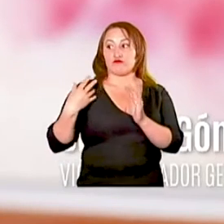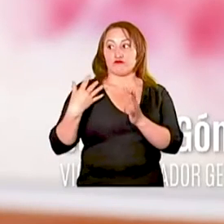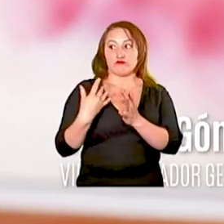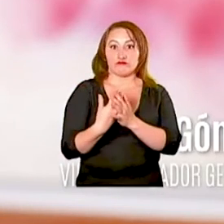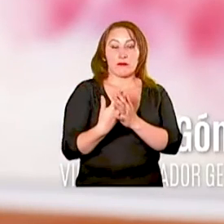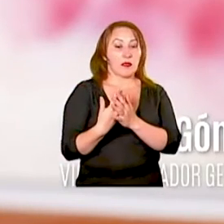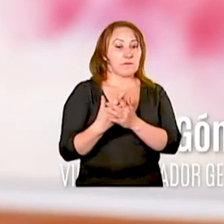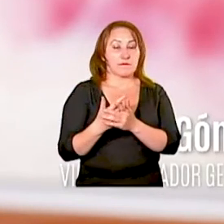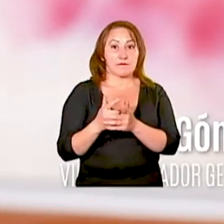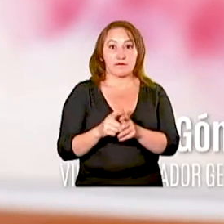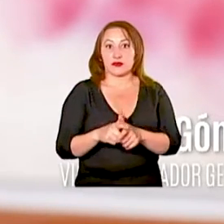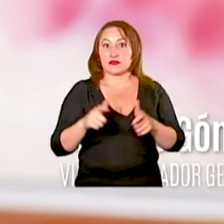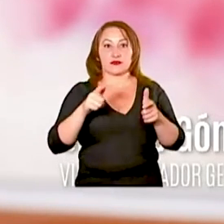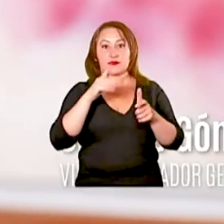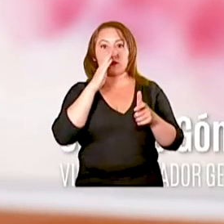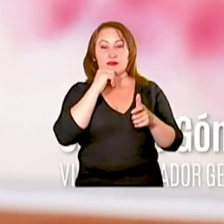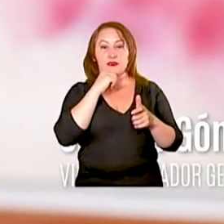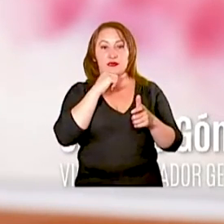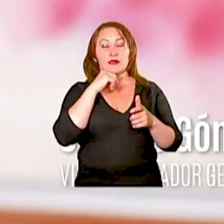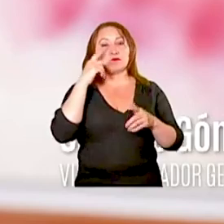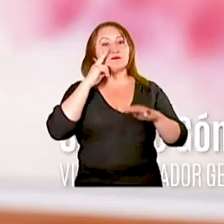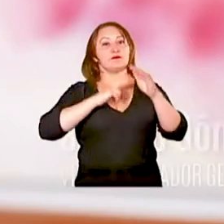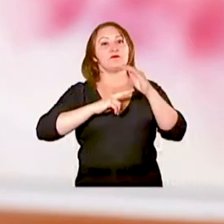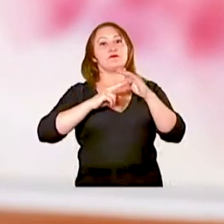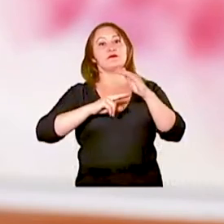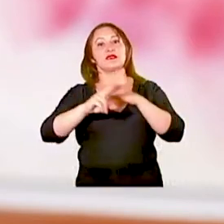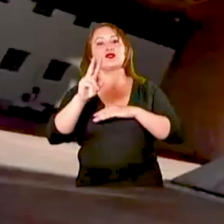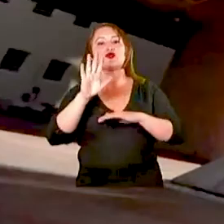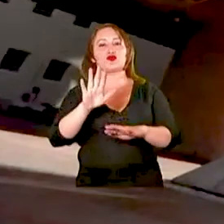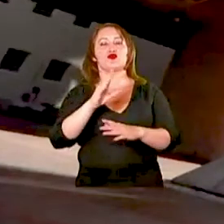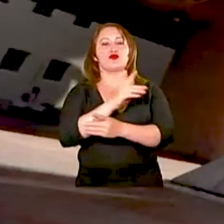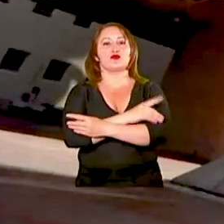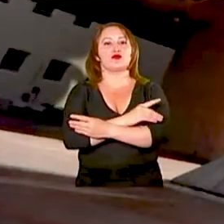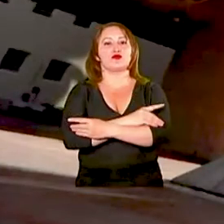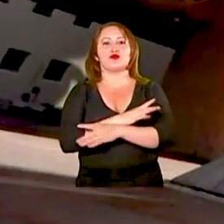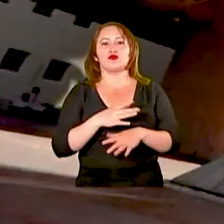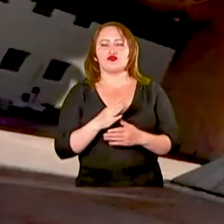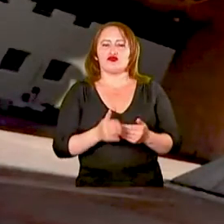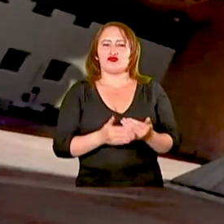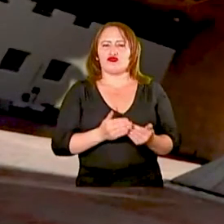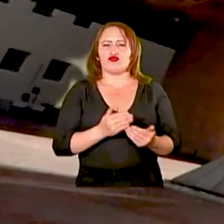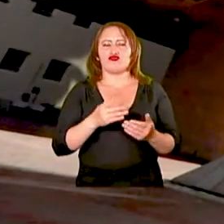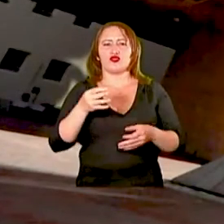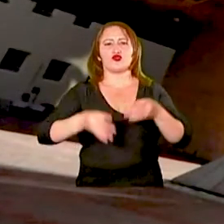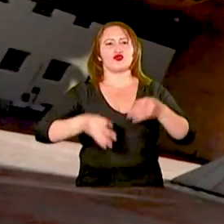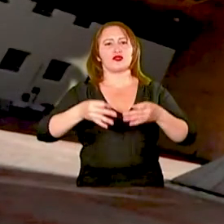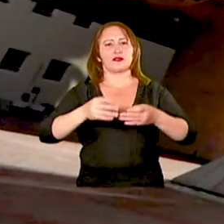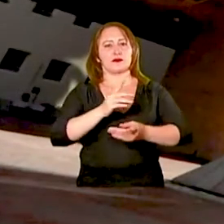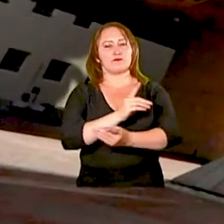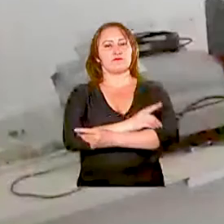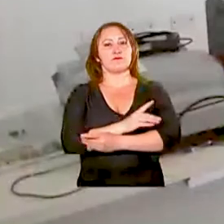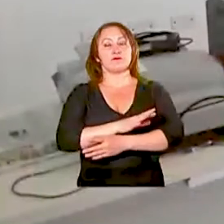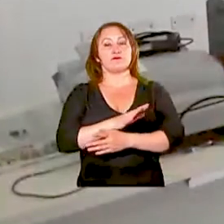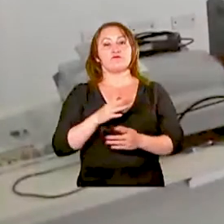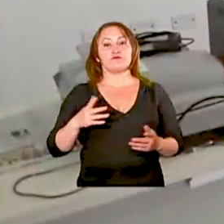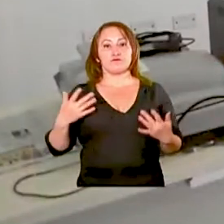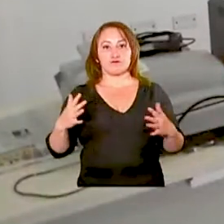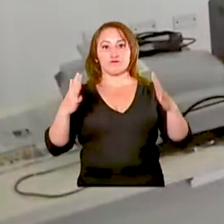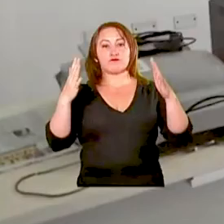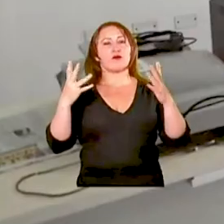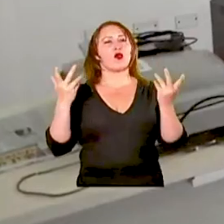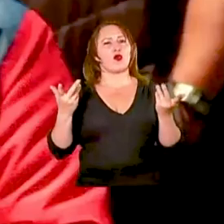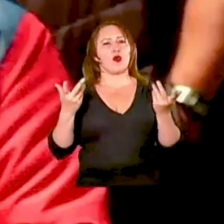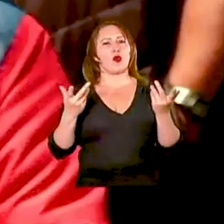sido aumentada en la misión disciplinaria, se facilitará una justicia disciplinaria célere